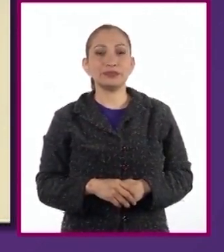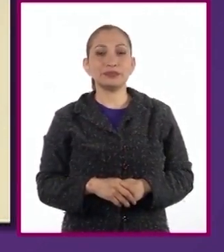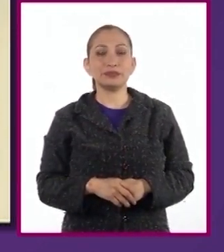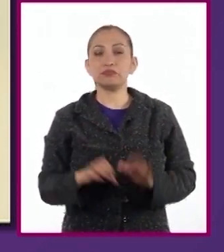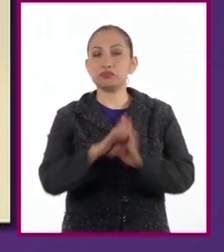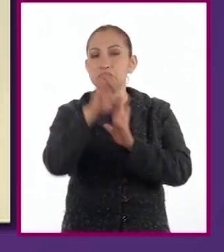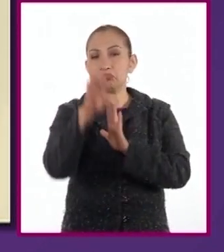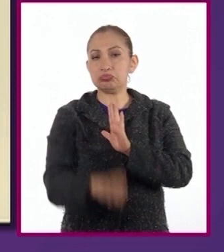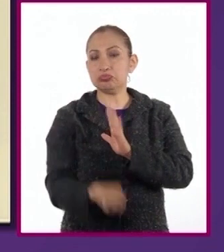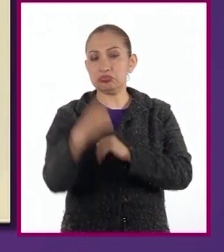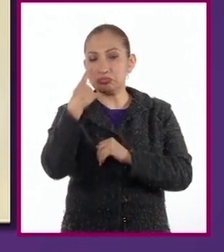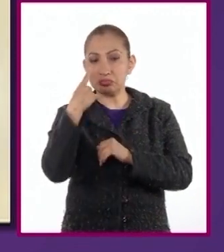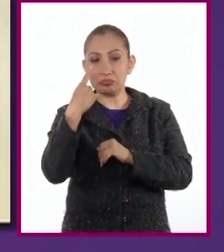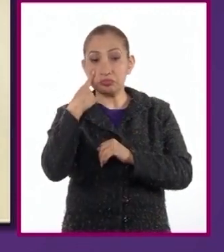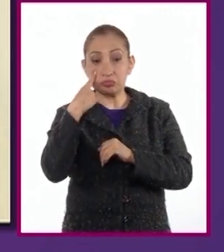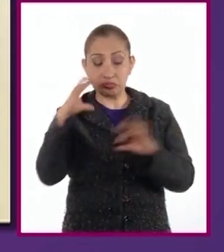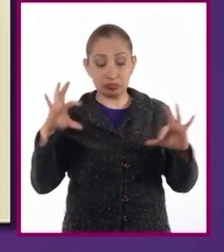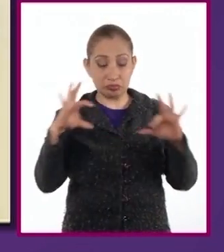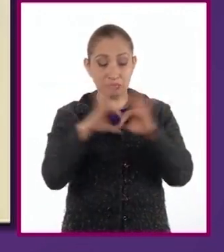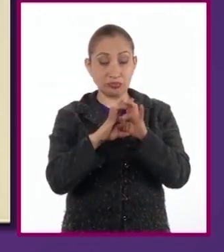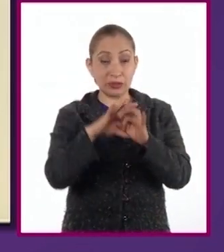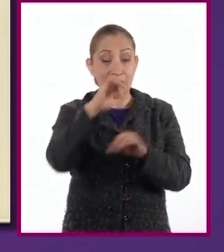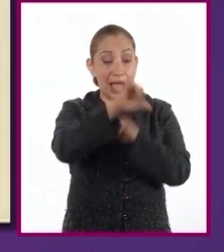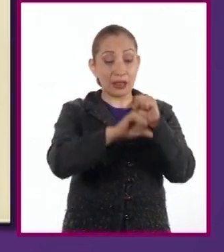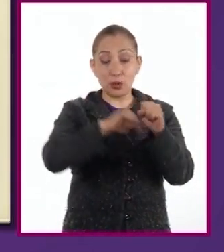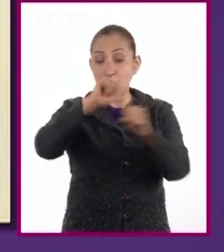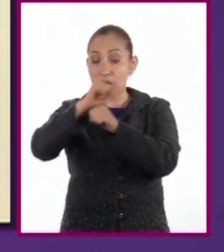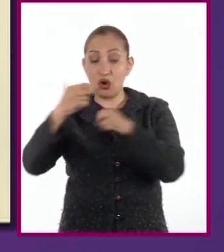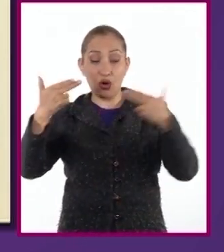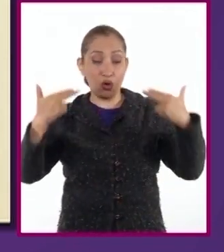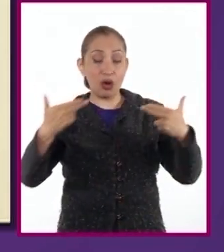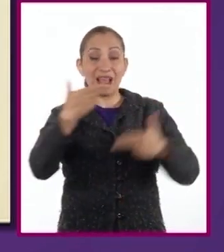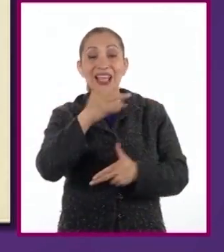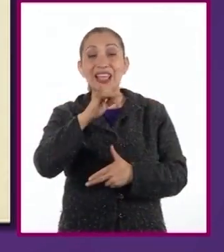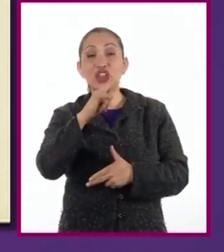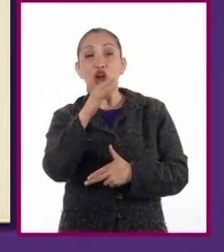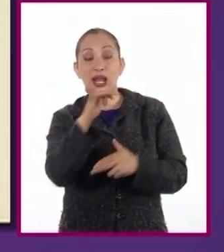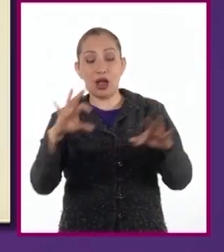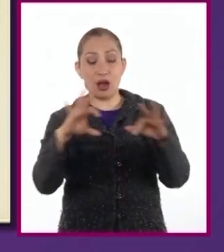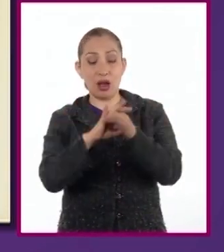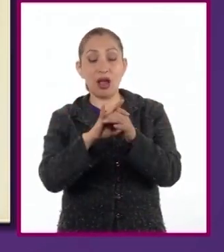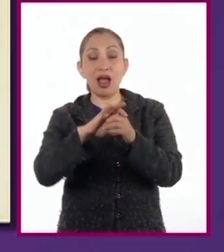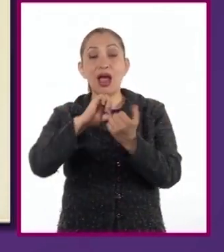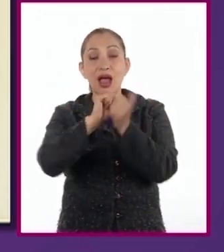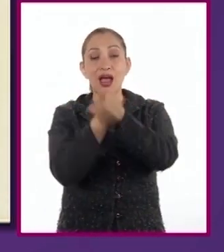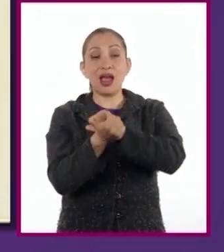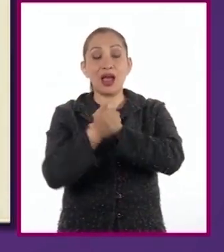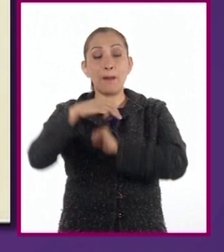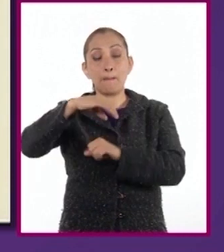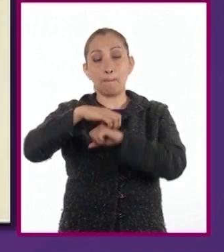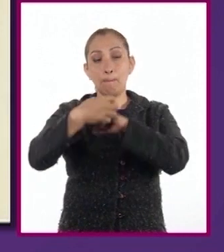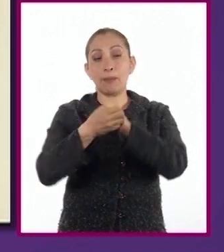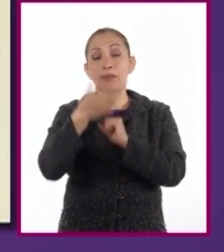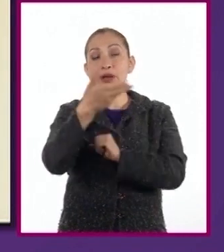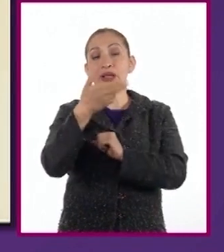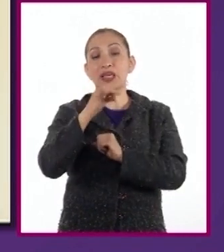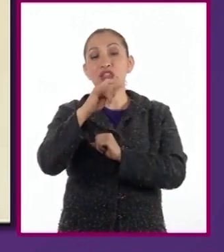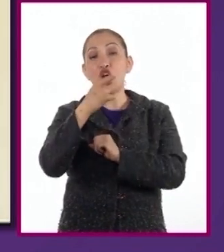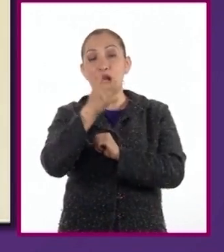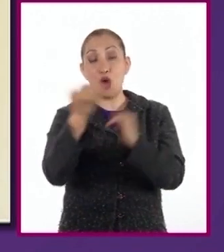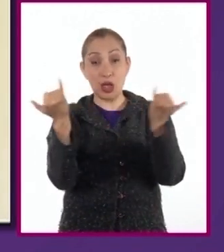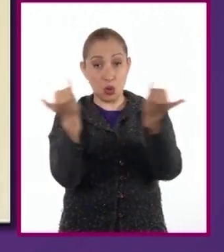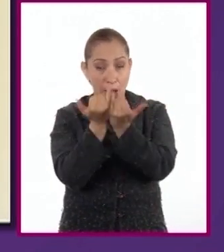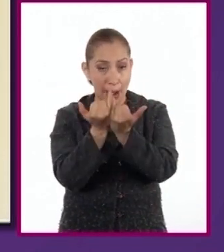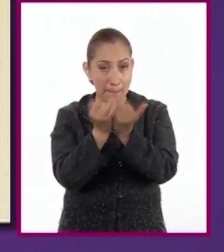Por ejemplo, al unirse dos átomos de hidrógeno, se forma una molécula de hidrógeno. De la